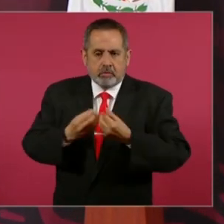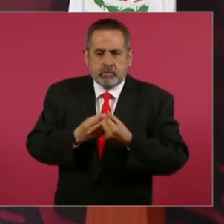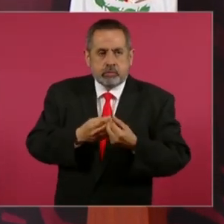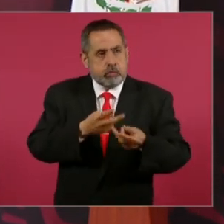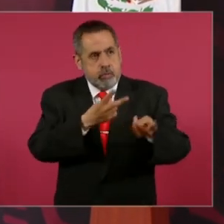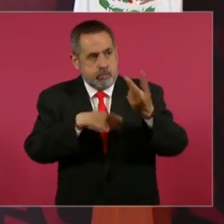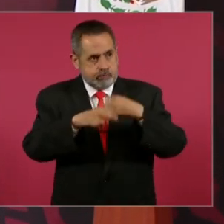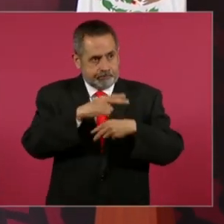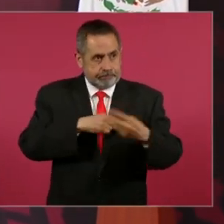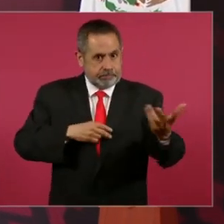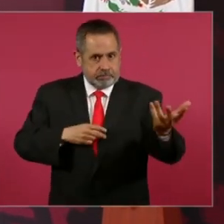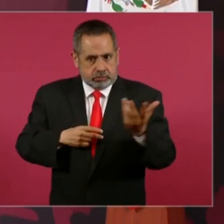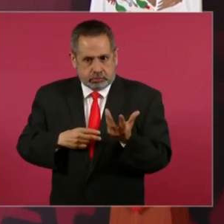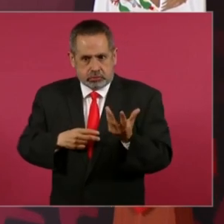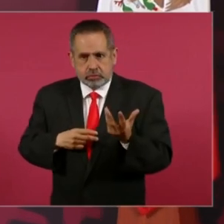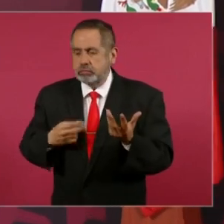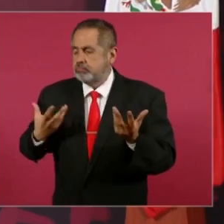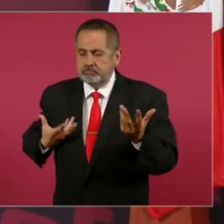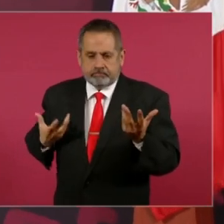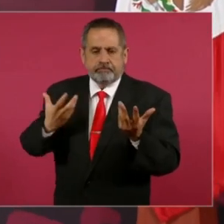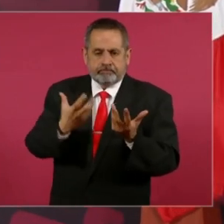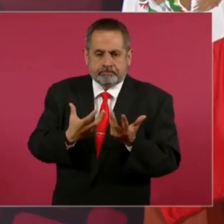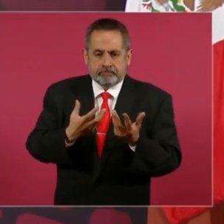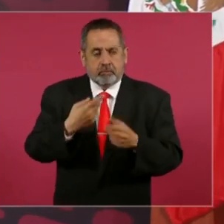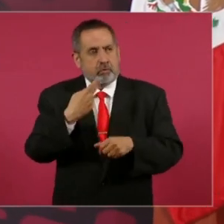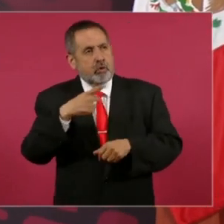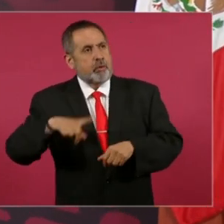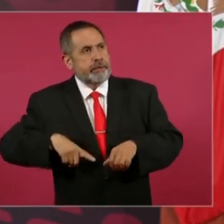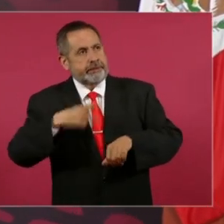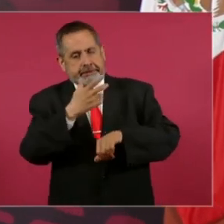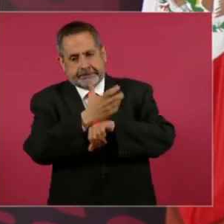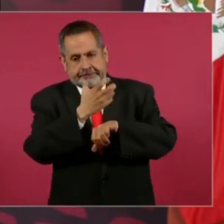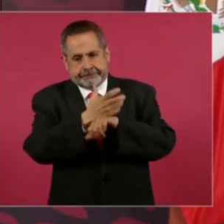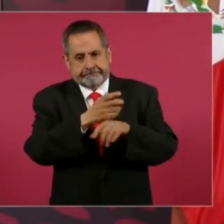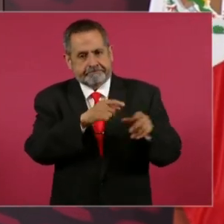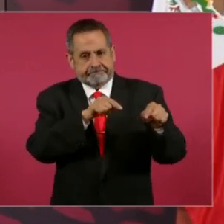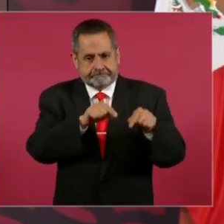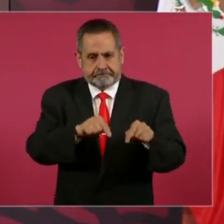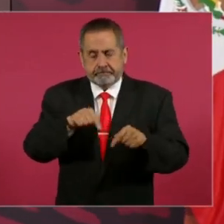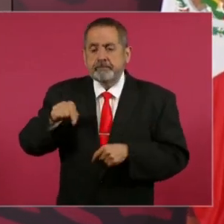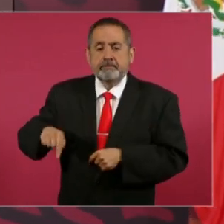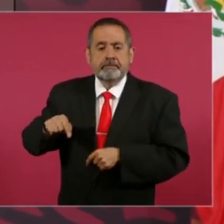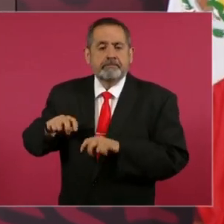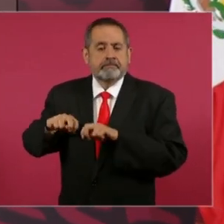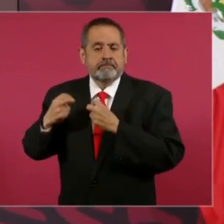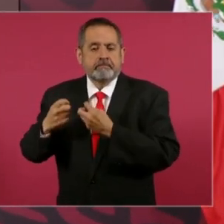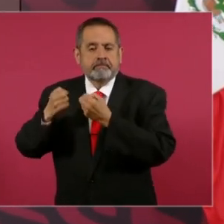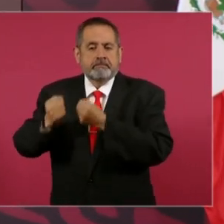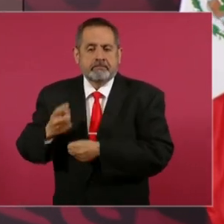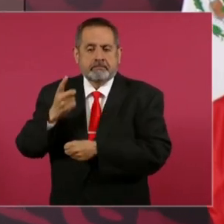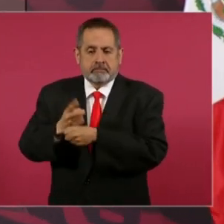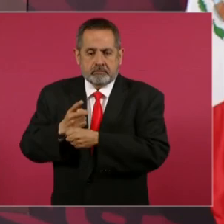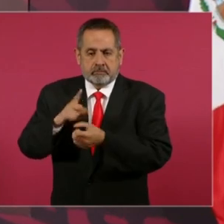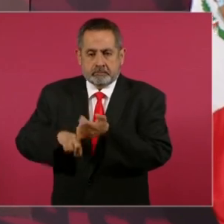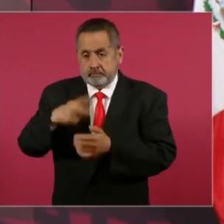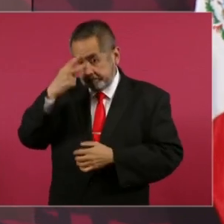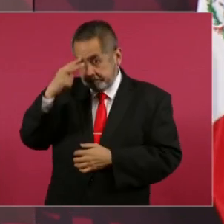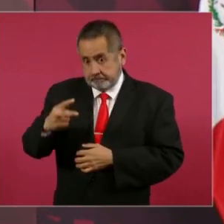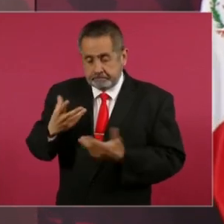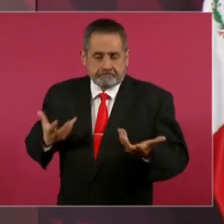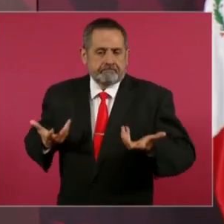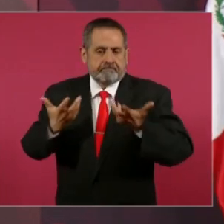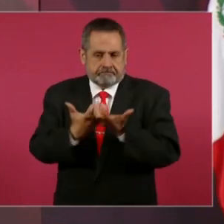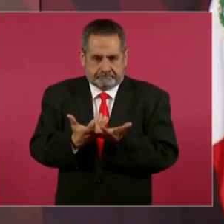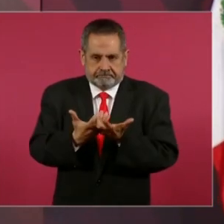Vienen servidores públicos del gobierno de Estados Unidos y van a estar los del Gabinete de Seguridad del gobierno de México.